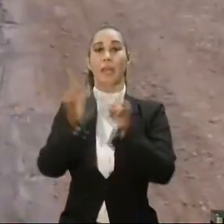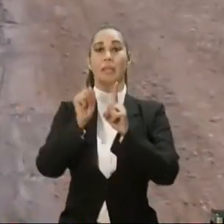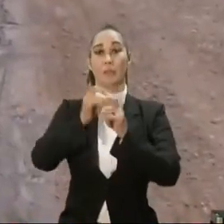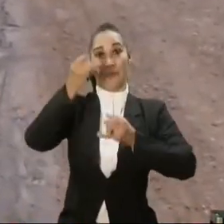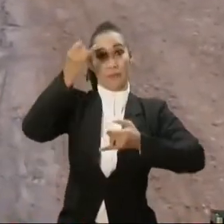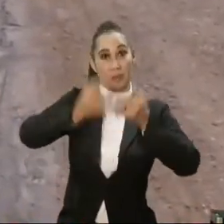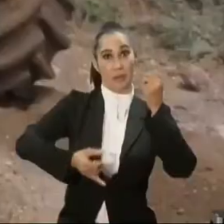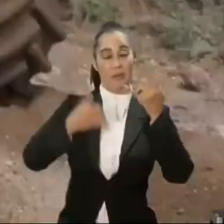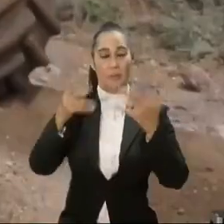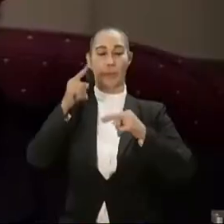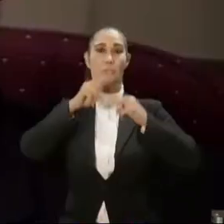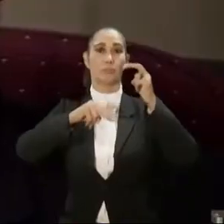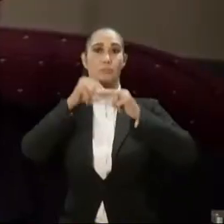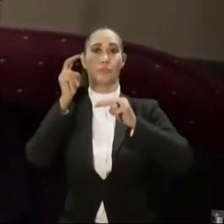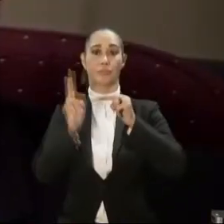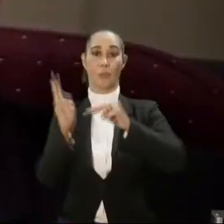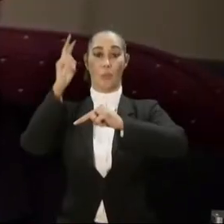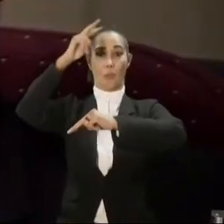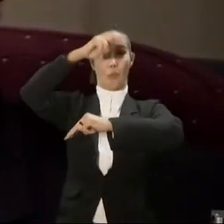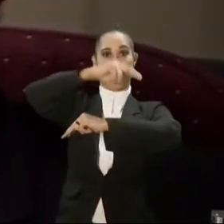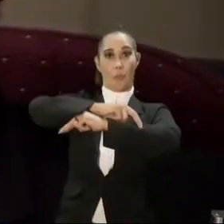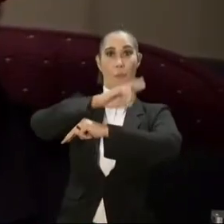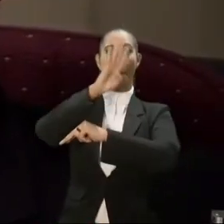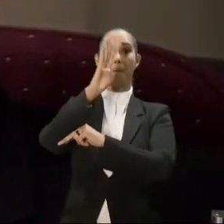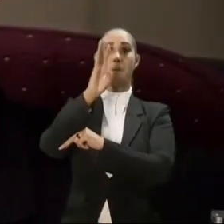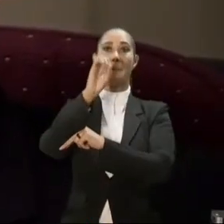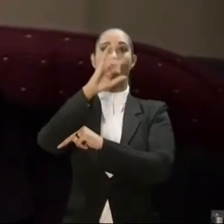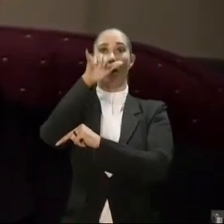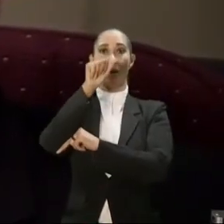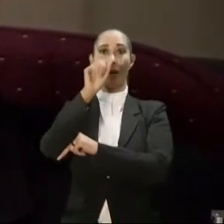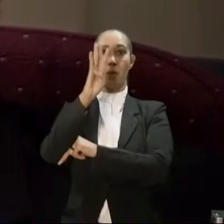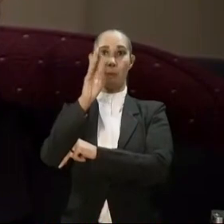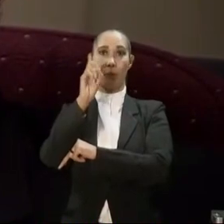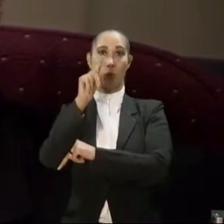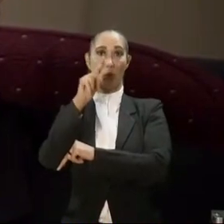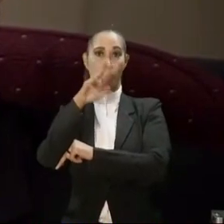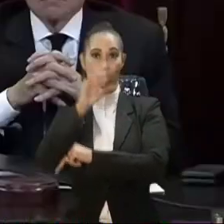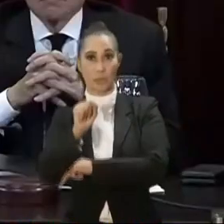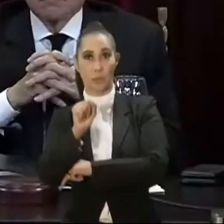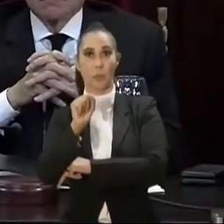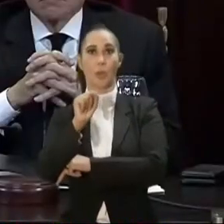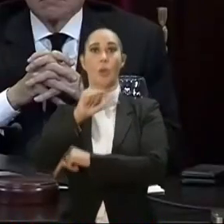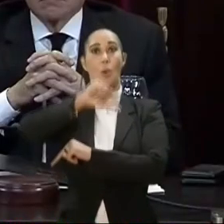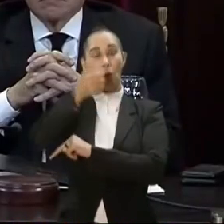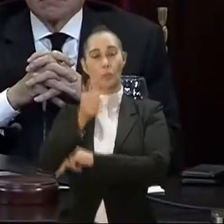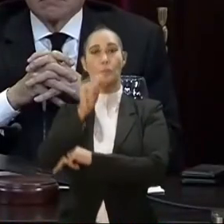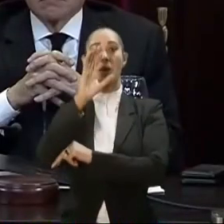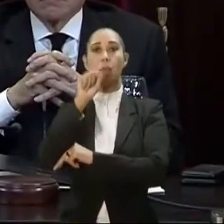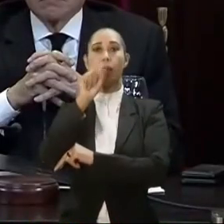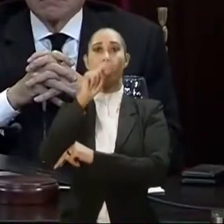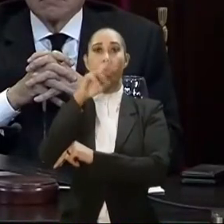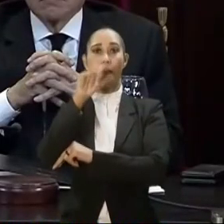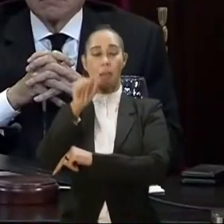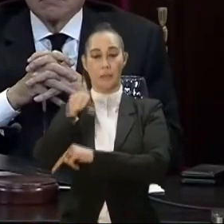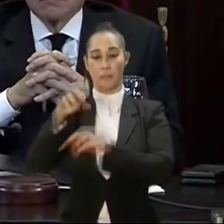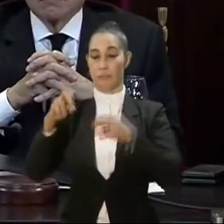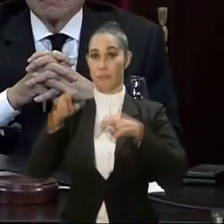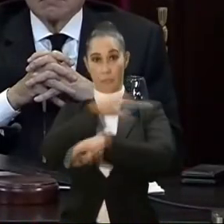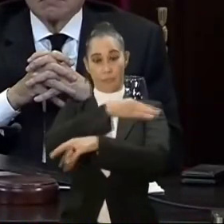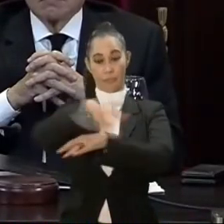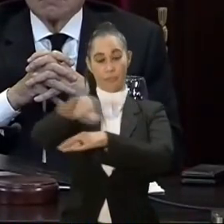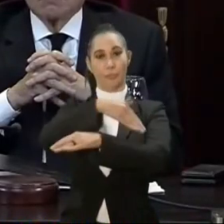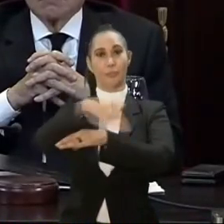concluimos la construcción de los puentes de bahamonico y unijica la construcción del puente las canas la reconstrucción de la carretera